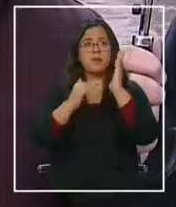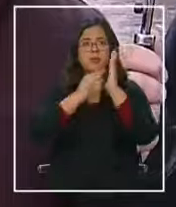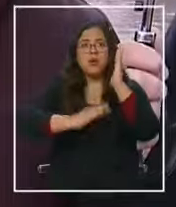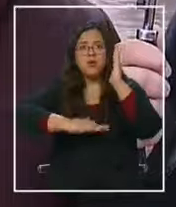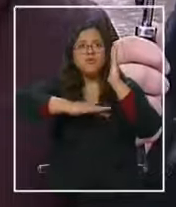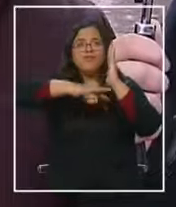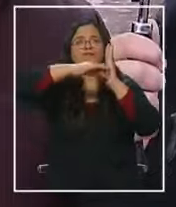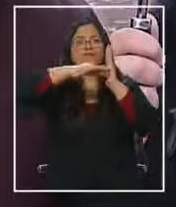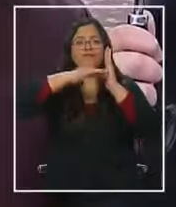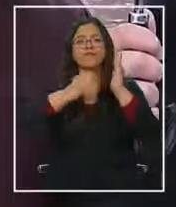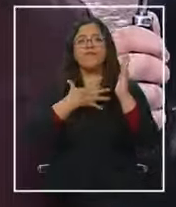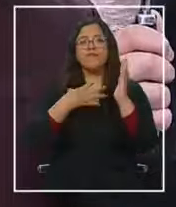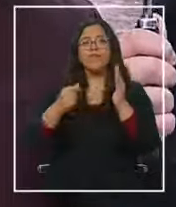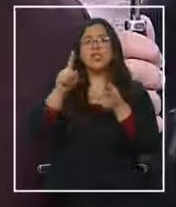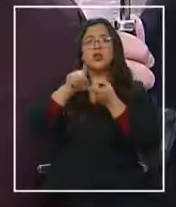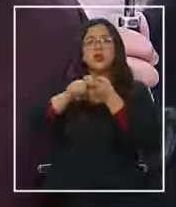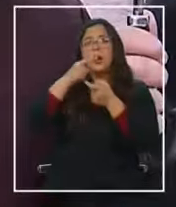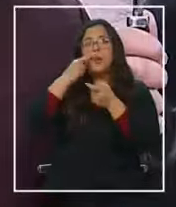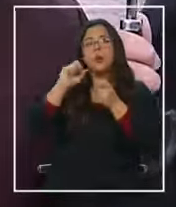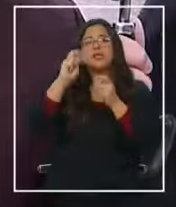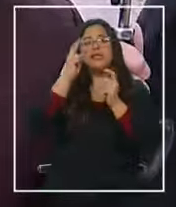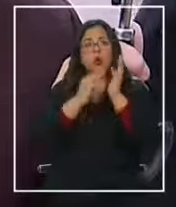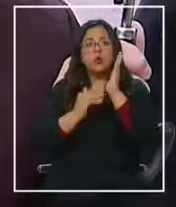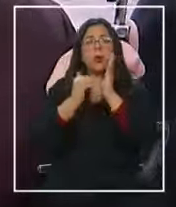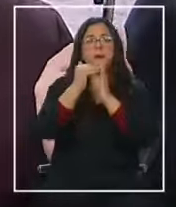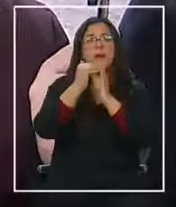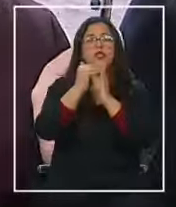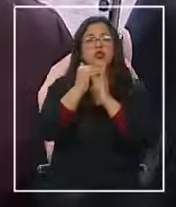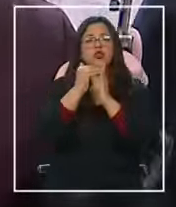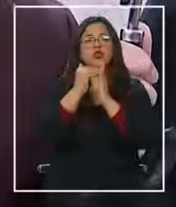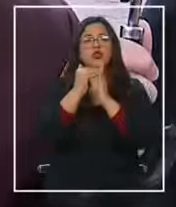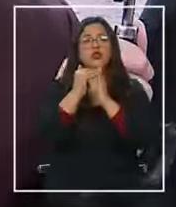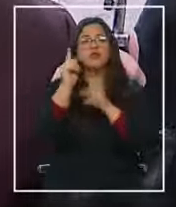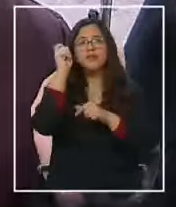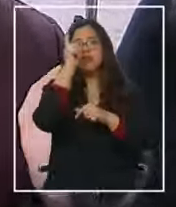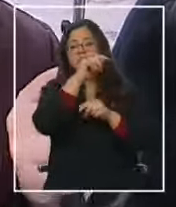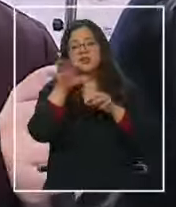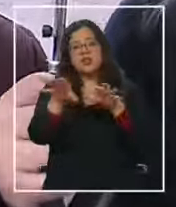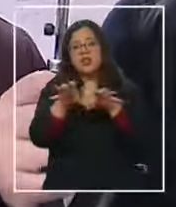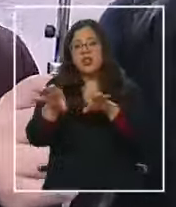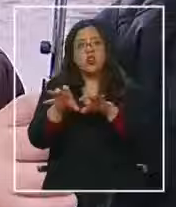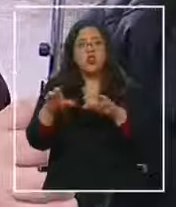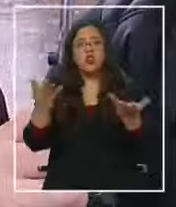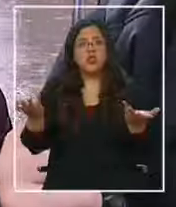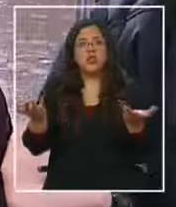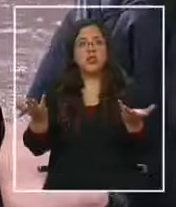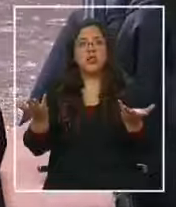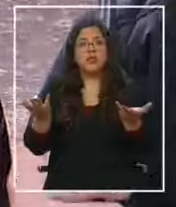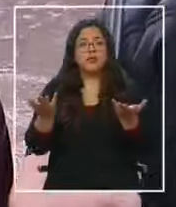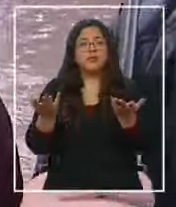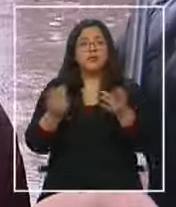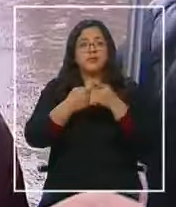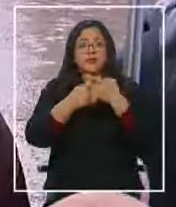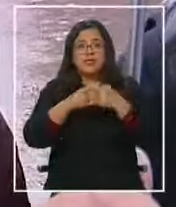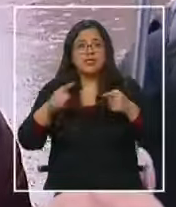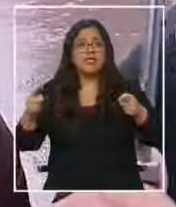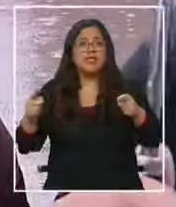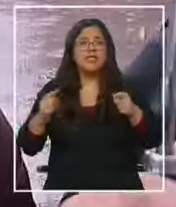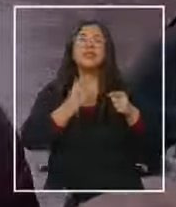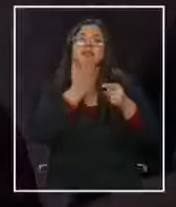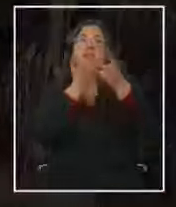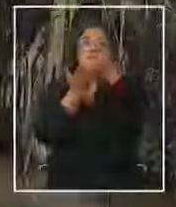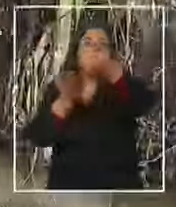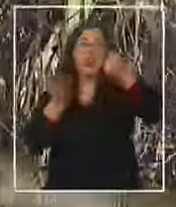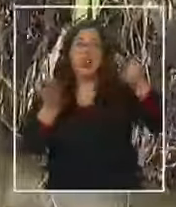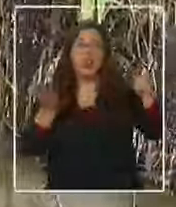inundado. Tengo a mi hijo, mi esposo está en el segundo piso y nos complica los artefactos, los transportes eléctricos, el refrigerador